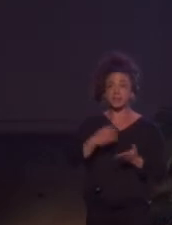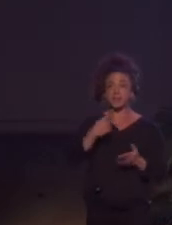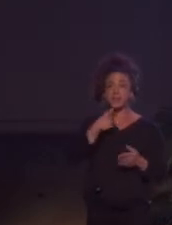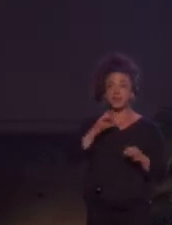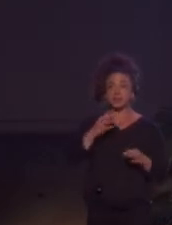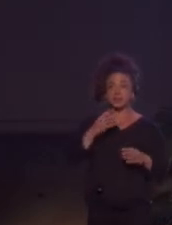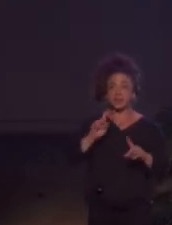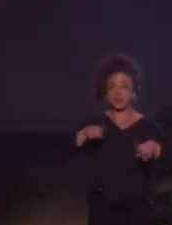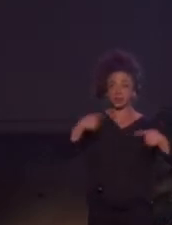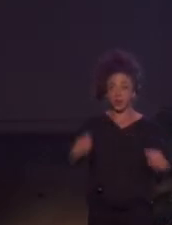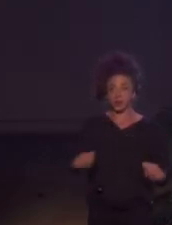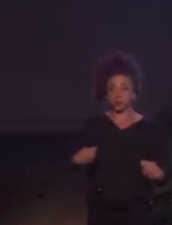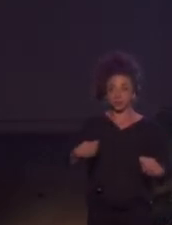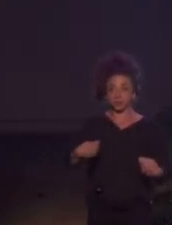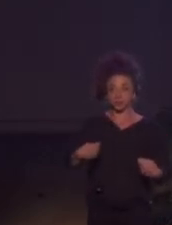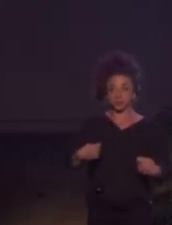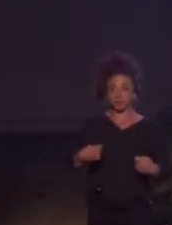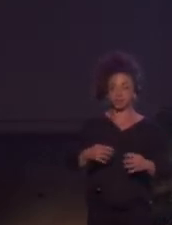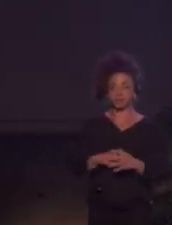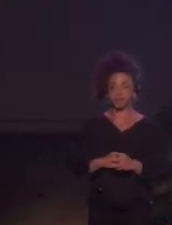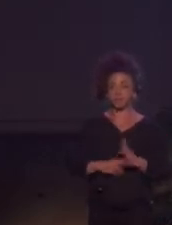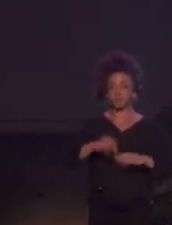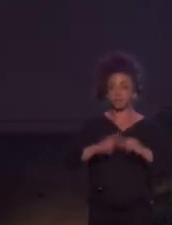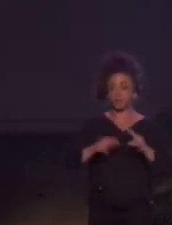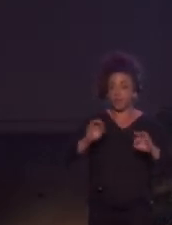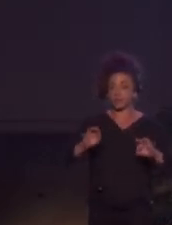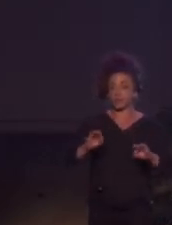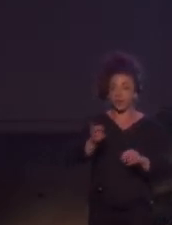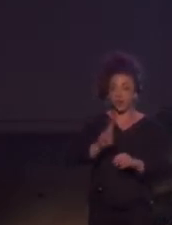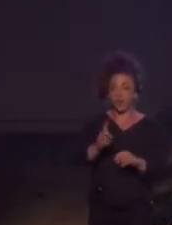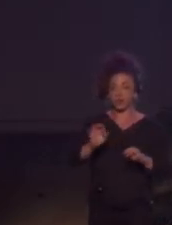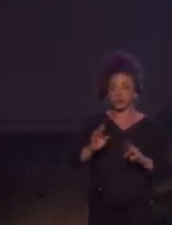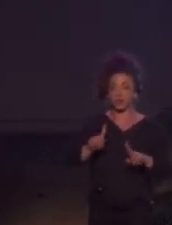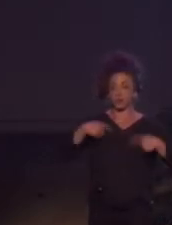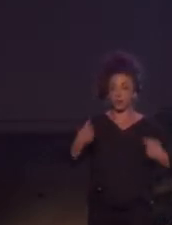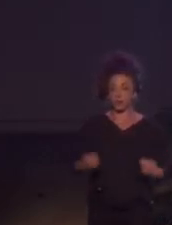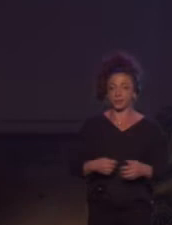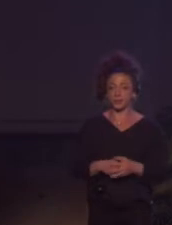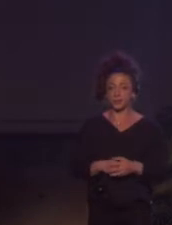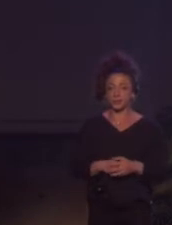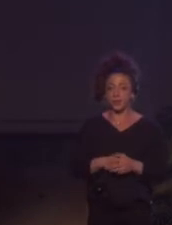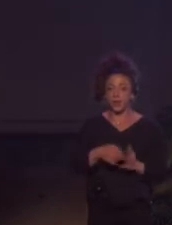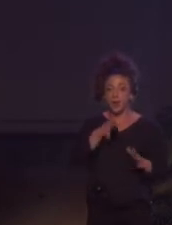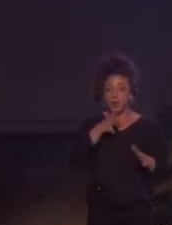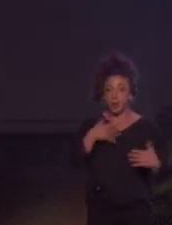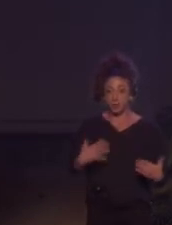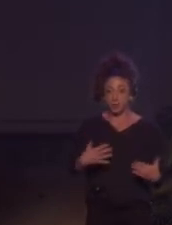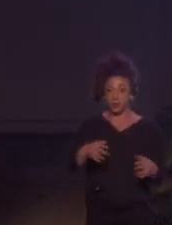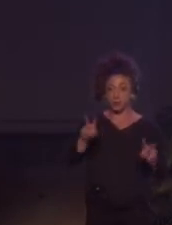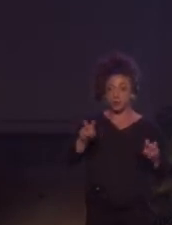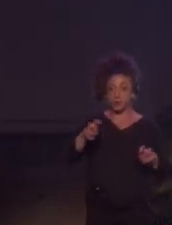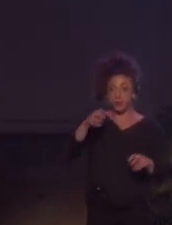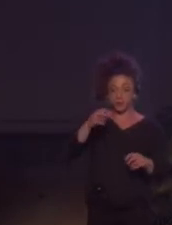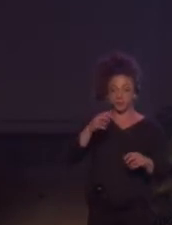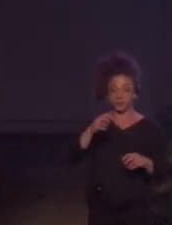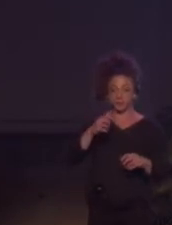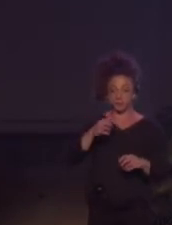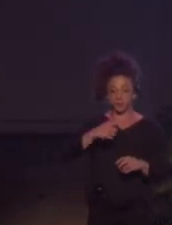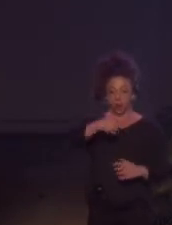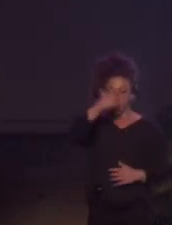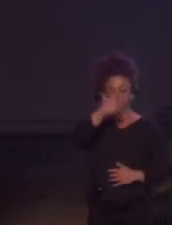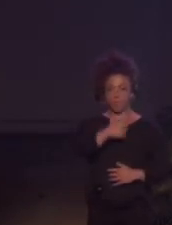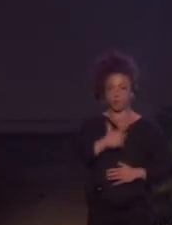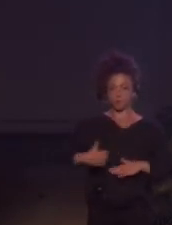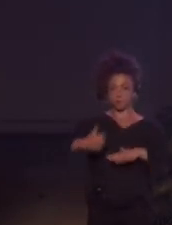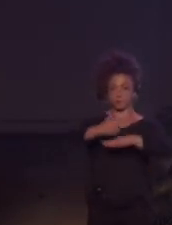que hagáis una idea del supremacismo humano y del binomio humano especista, el supremacismo humano está aquí y el